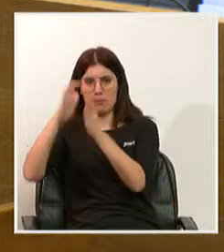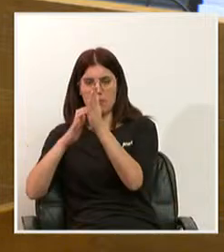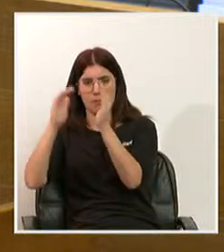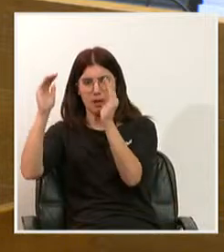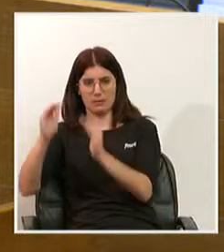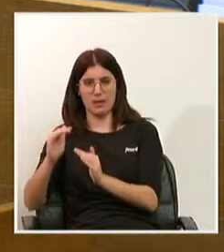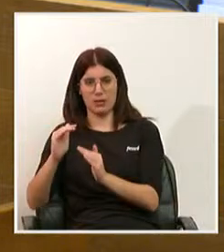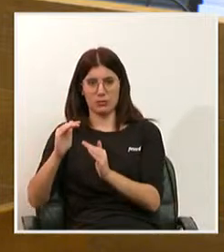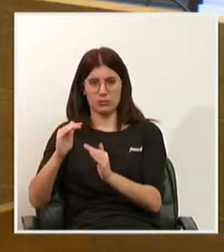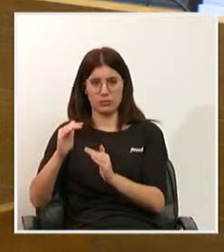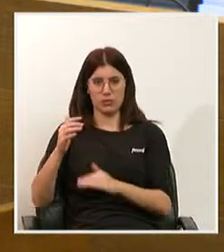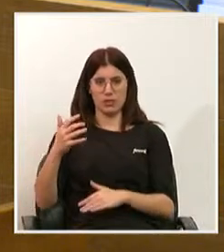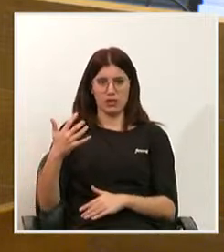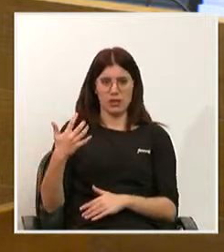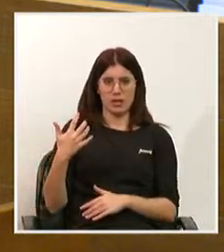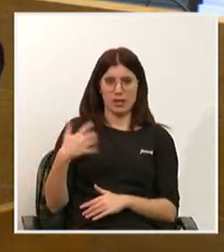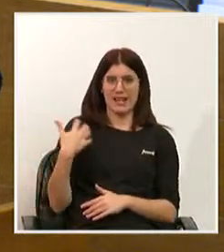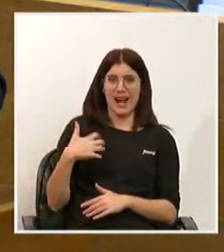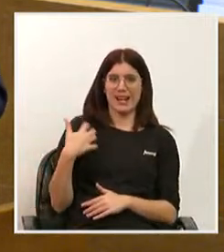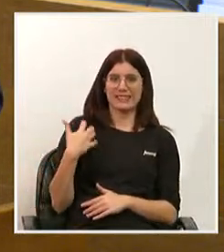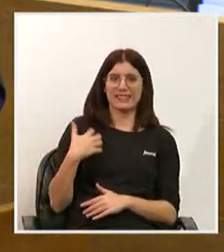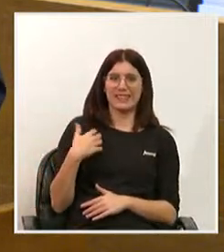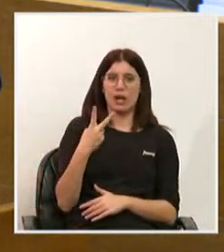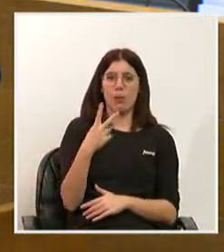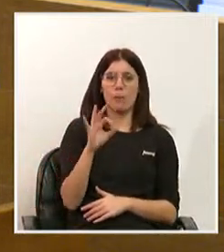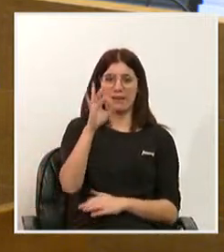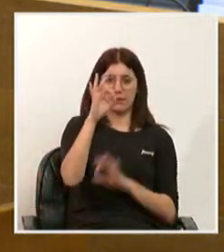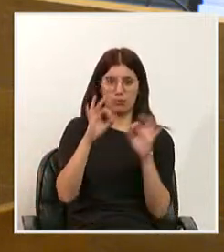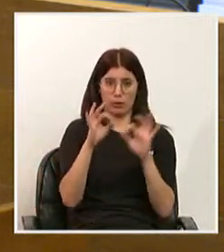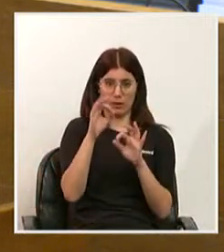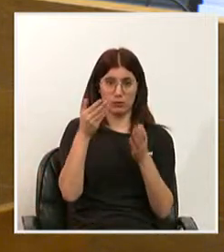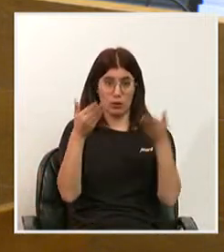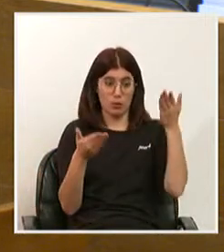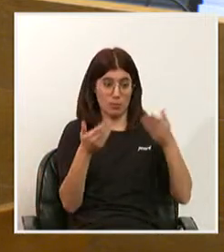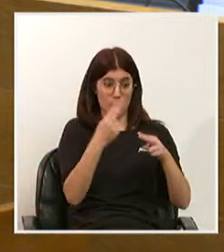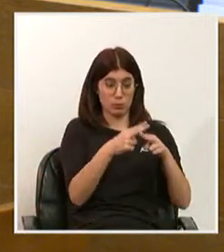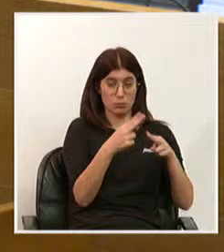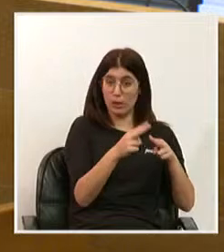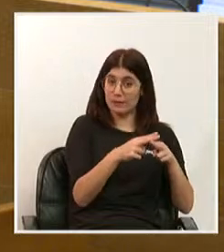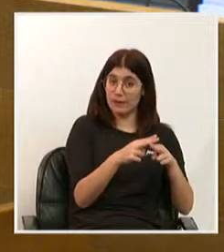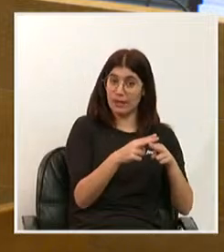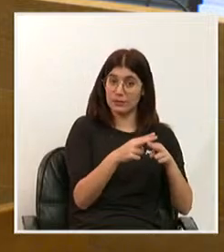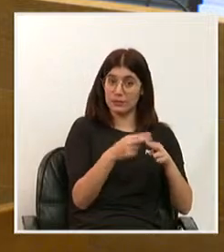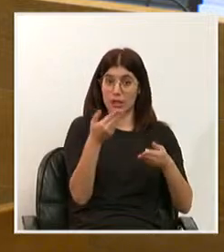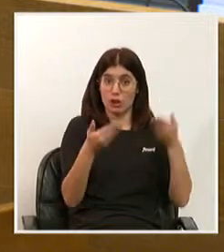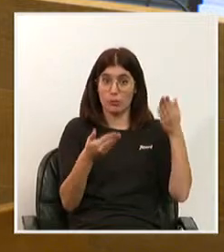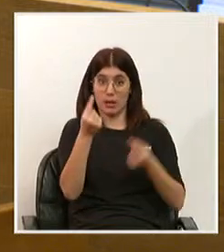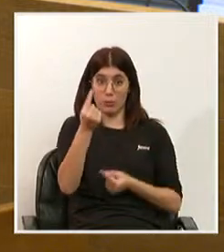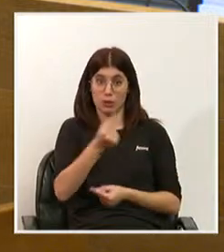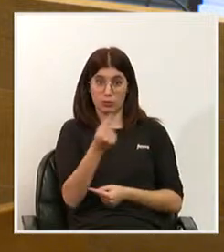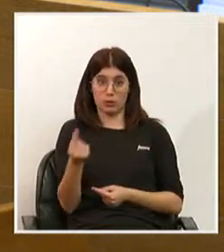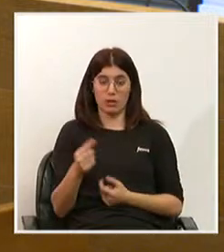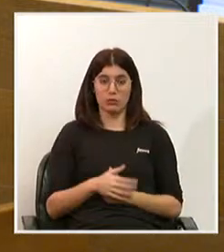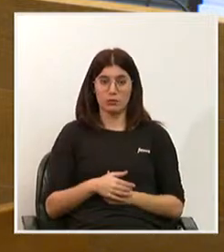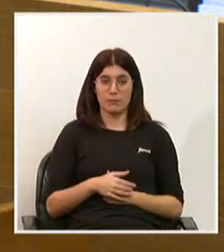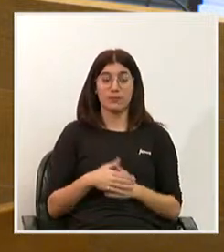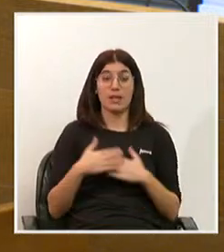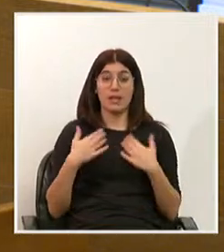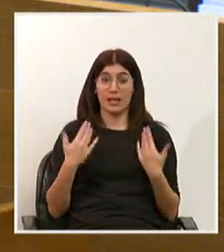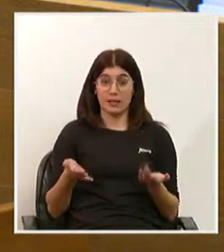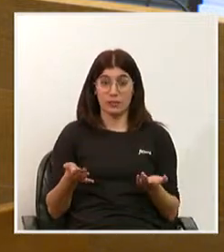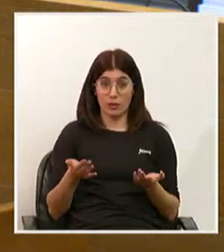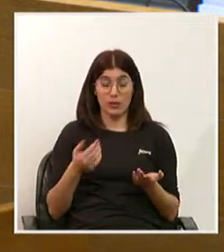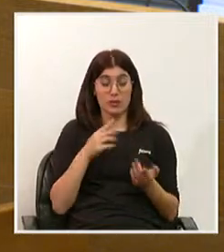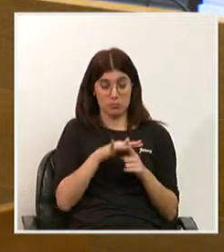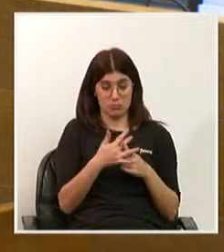Aires un 20% es decir comparamos políticas comparamos resultados Así que vayamos a los hechos